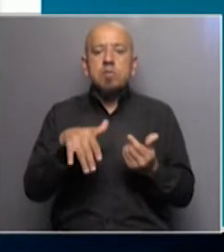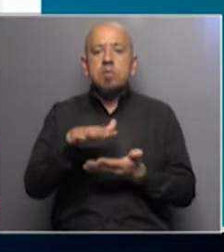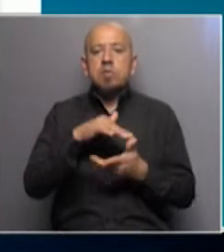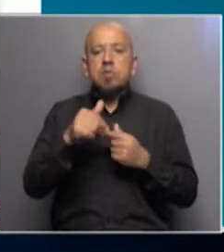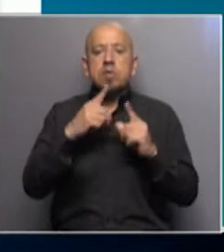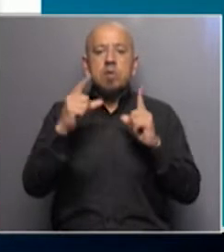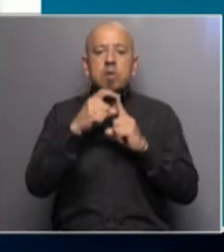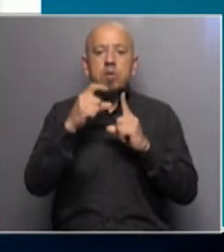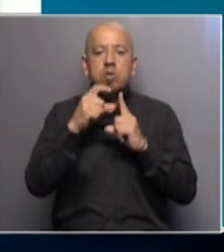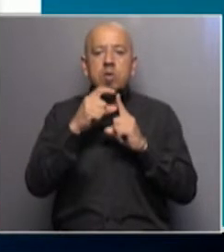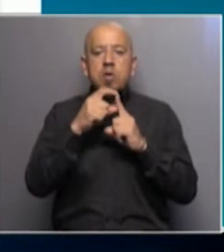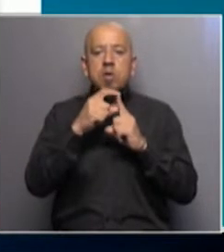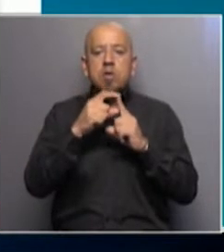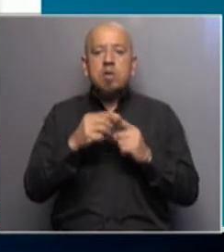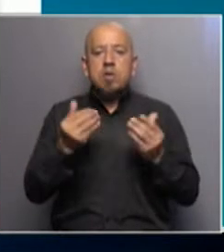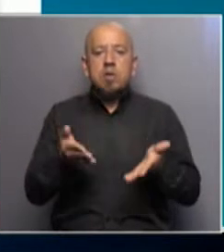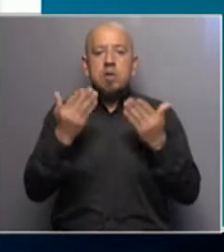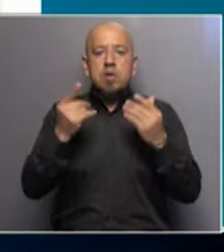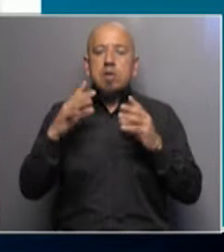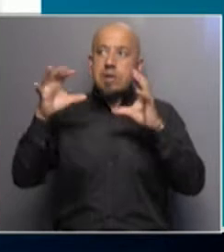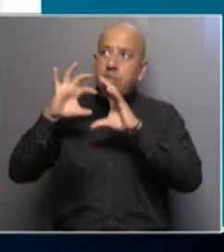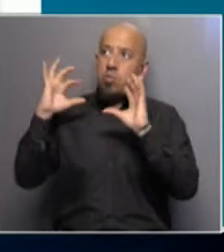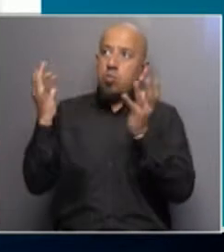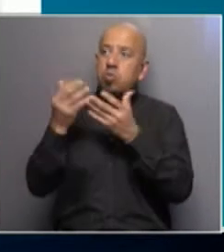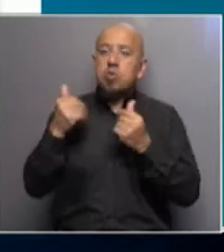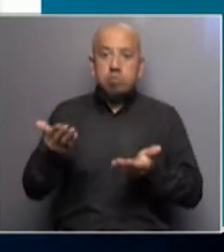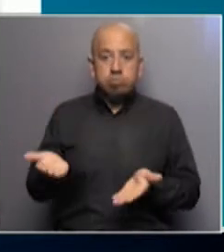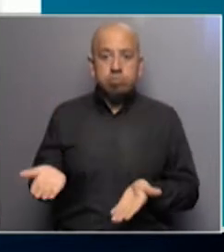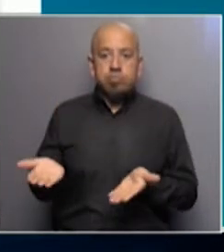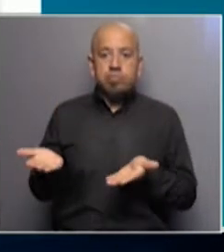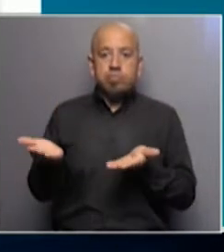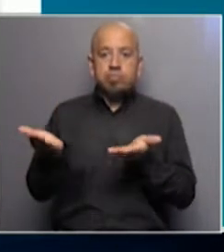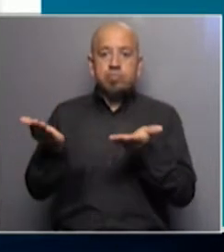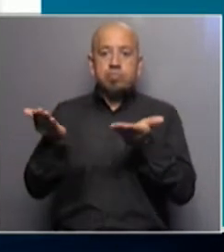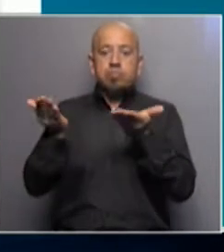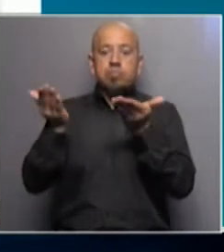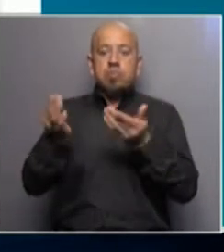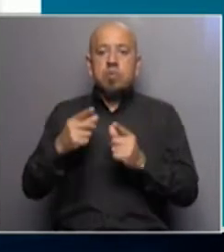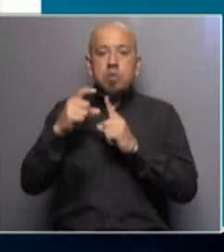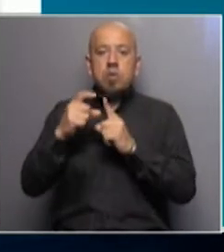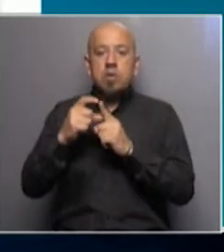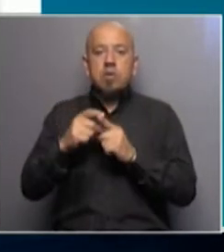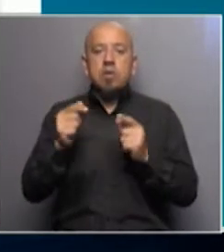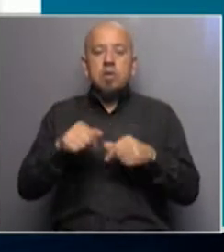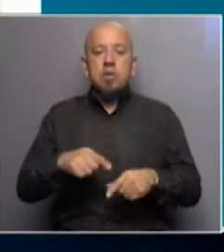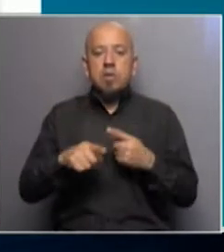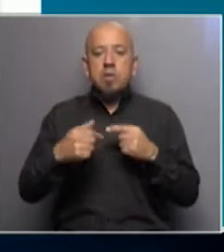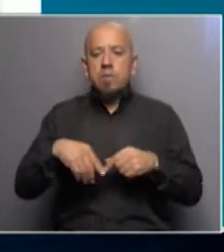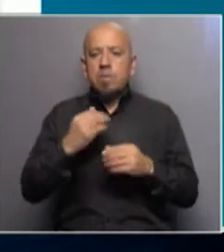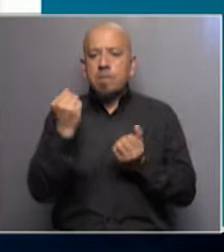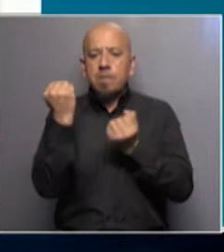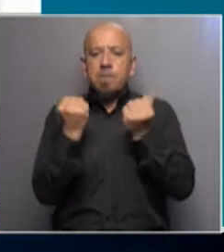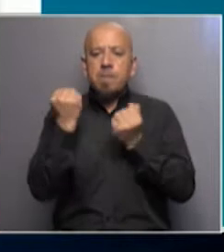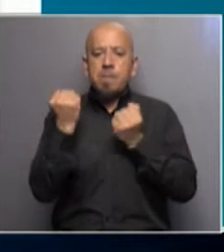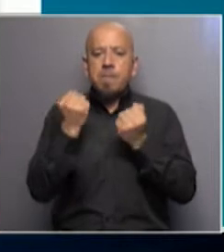el dólar se está fortaleciendo en el mundo. Para pensarlo de forma más fácil y directa, es como que el tipo de cambio en todas las economías, en